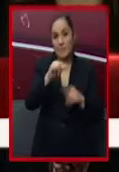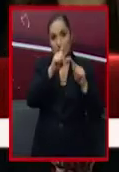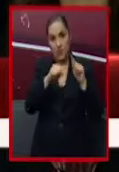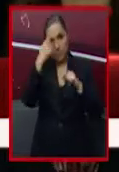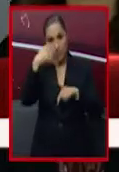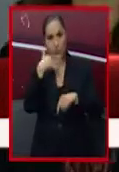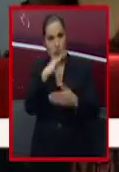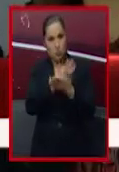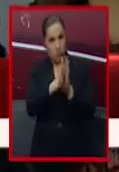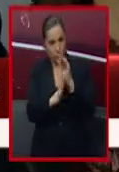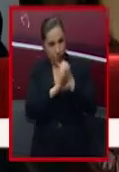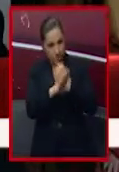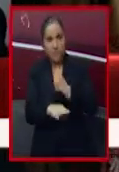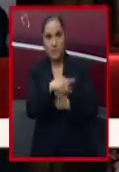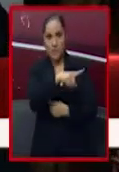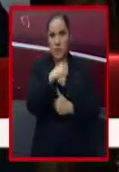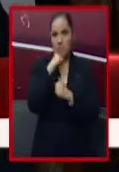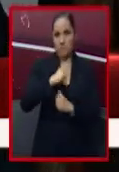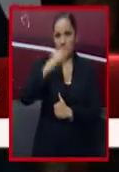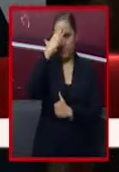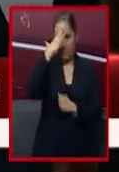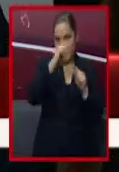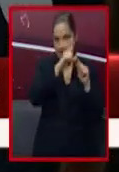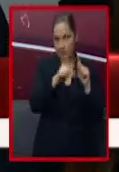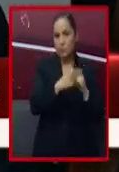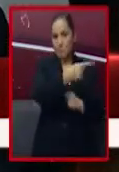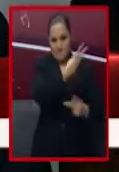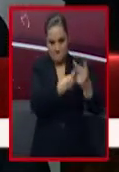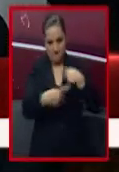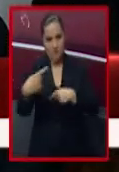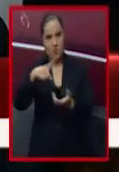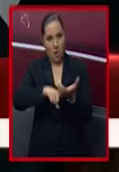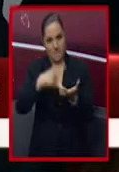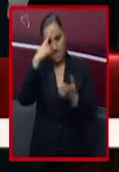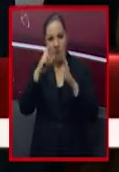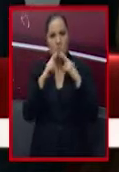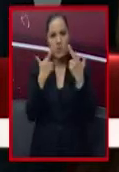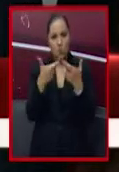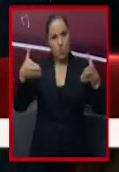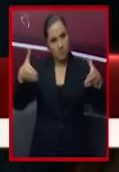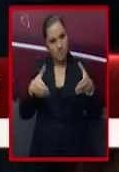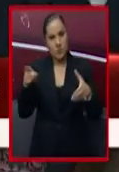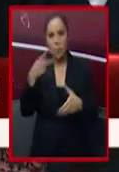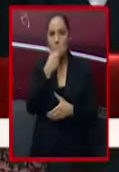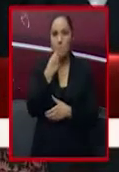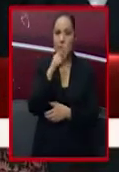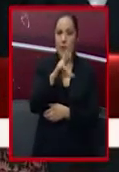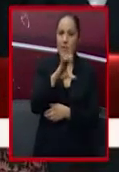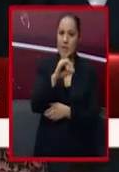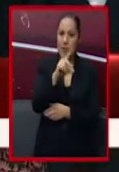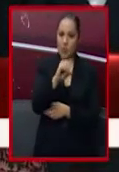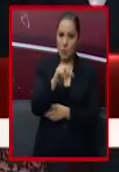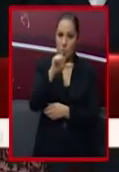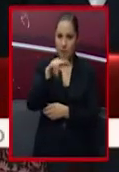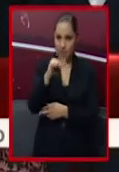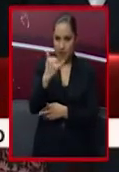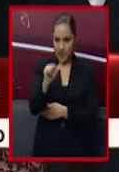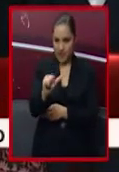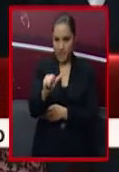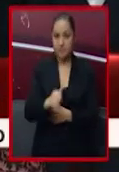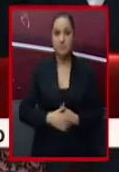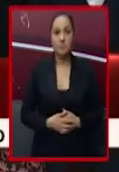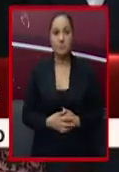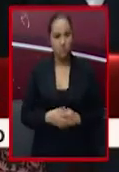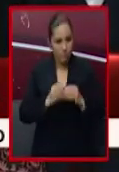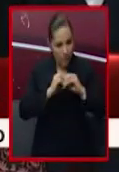jornada acudió el líder del Comité Ejecutivo Nacional, Ricardo Anaya. El grupo parlamentario y desde luego